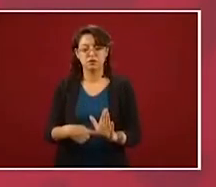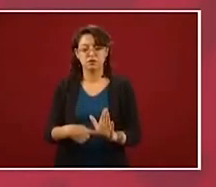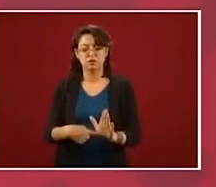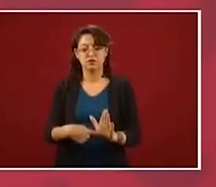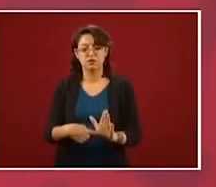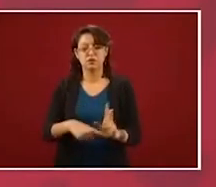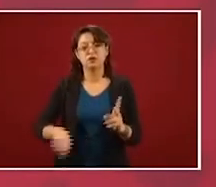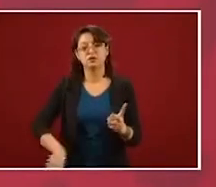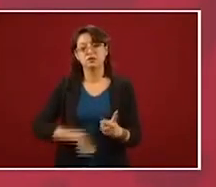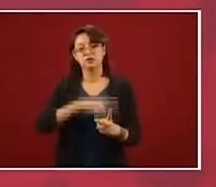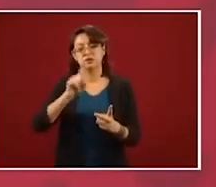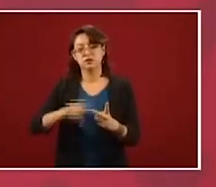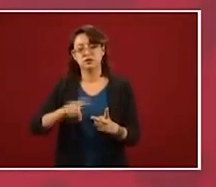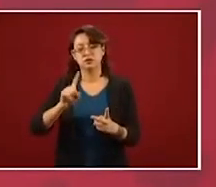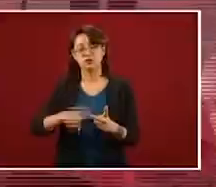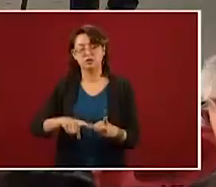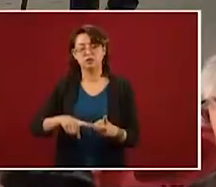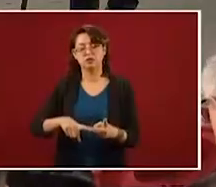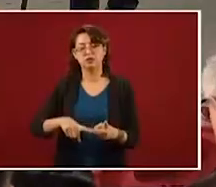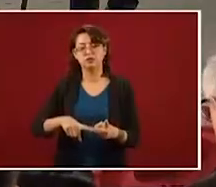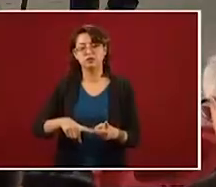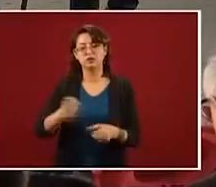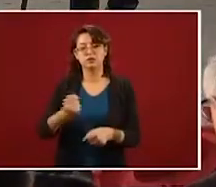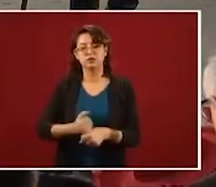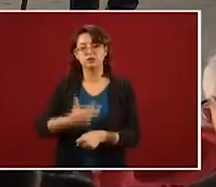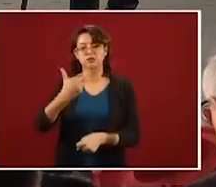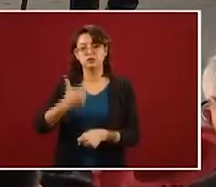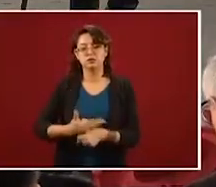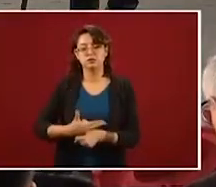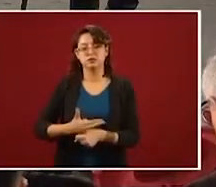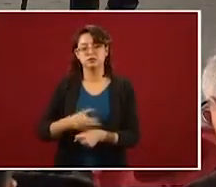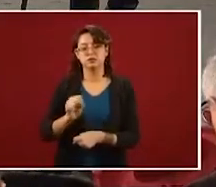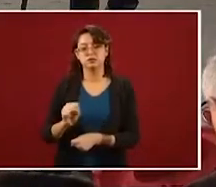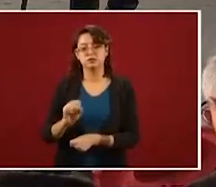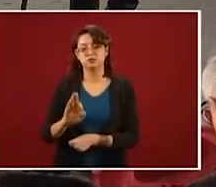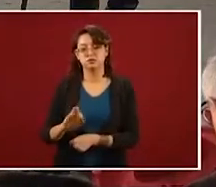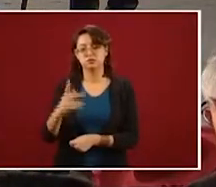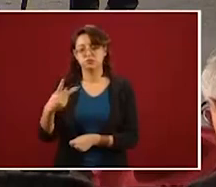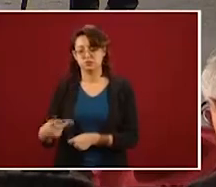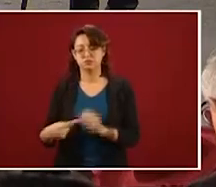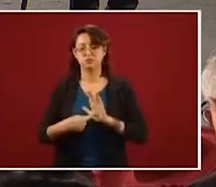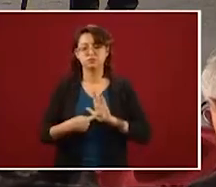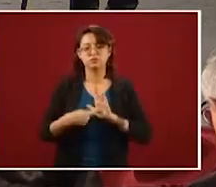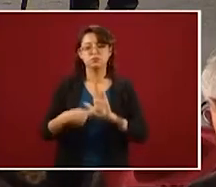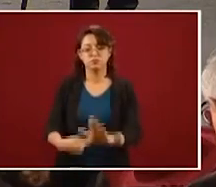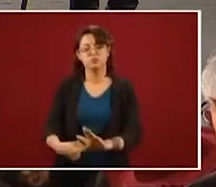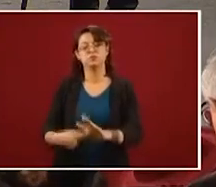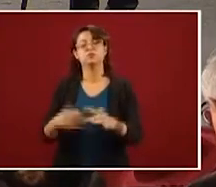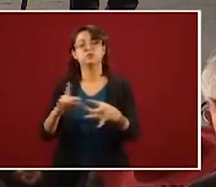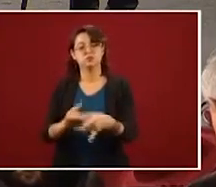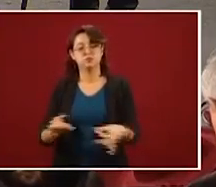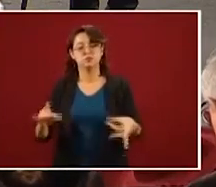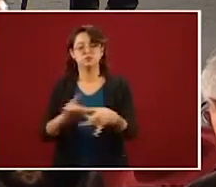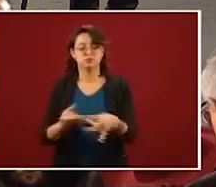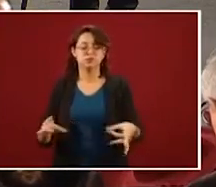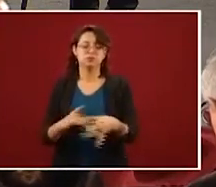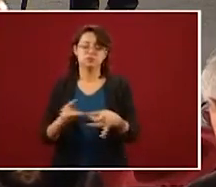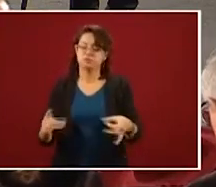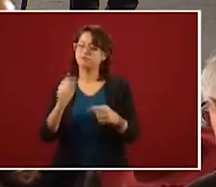la secretaria de la Función Pública va a explicar precisamente de cómo